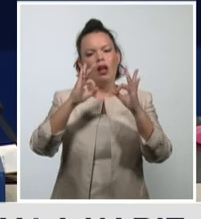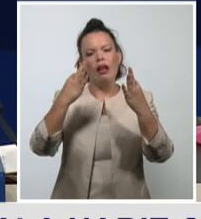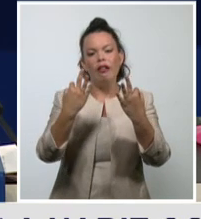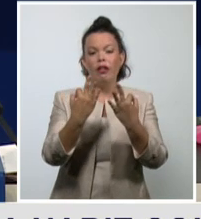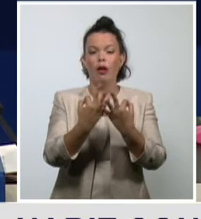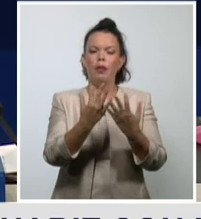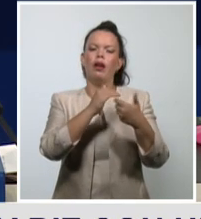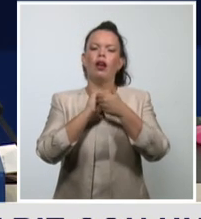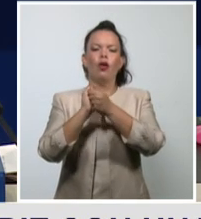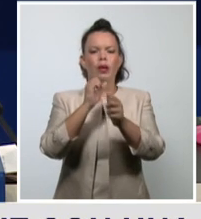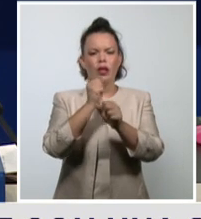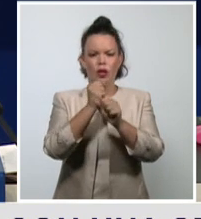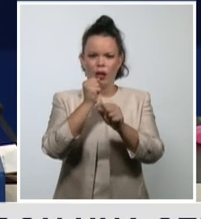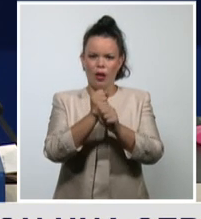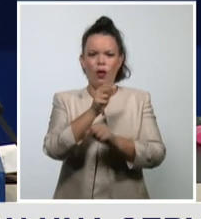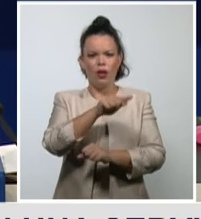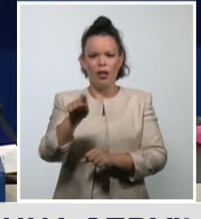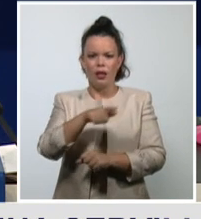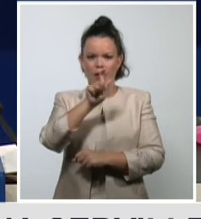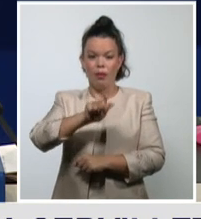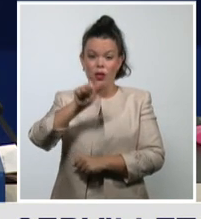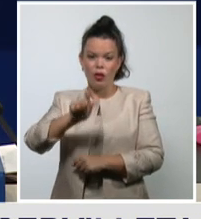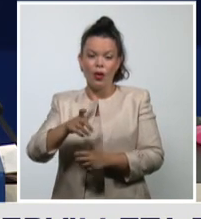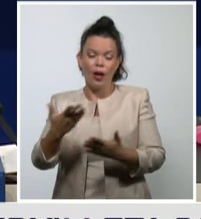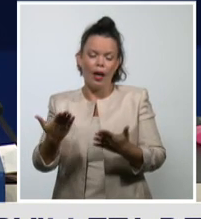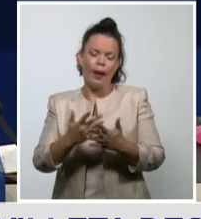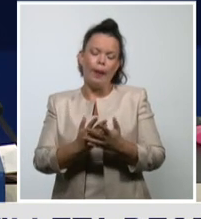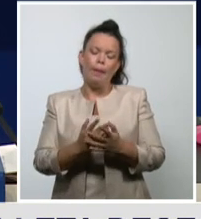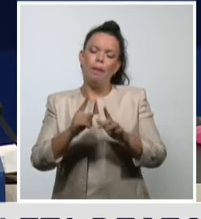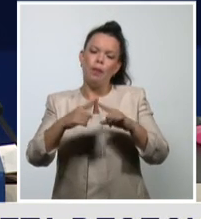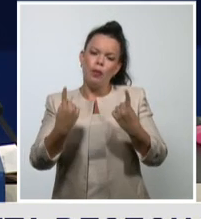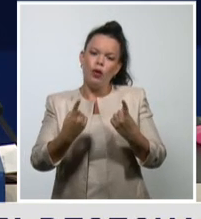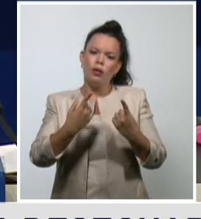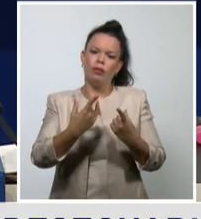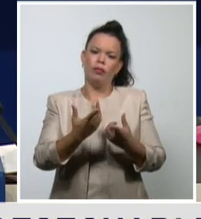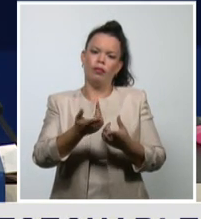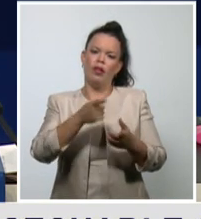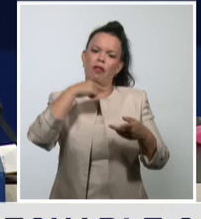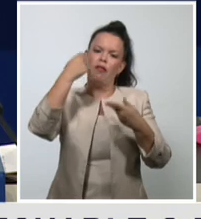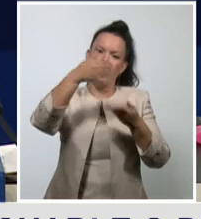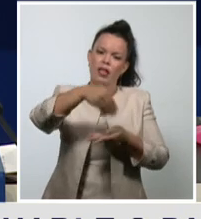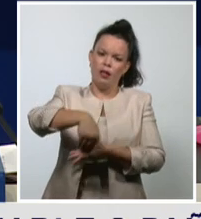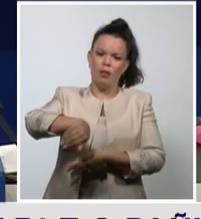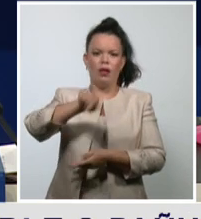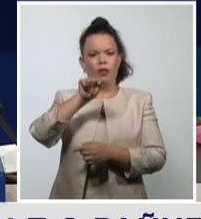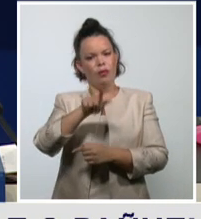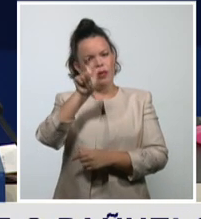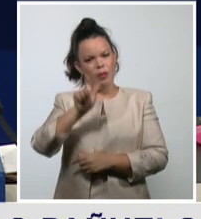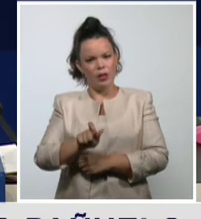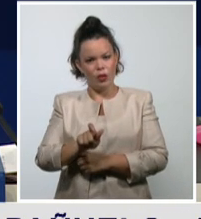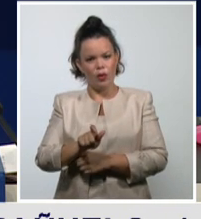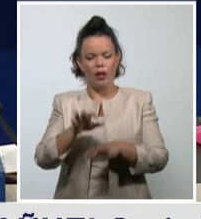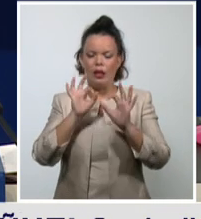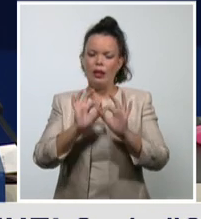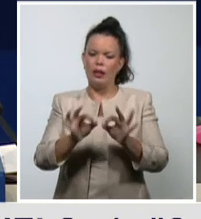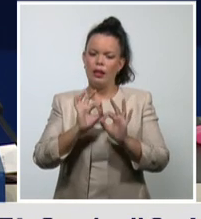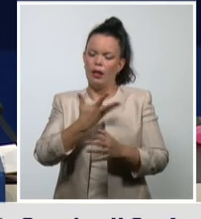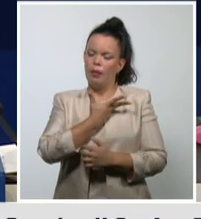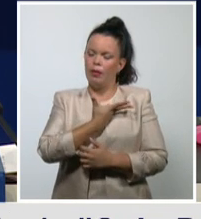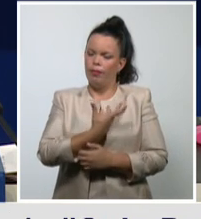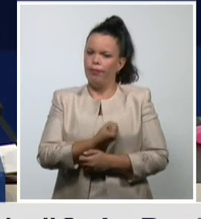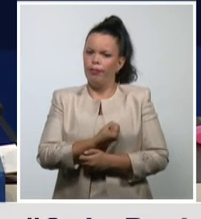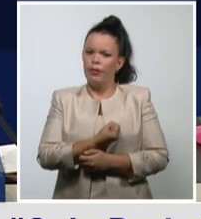casos, por la sensible pérdida, que siempre es muy doloroso para